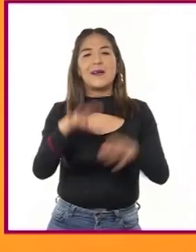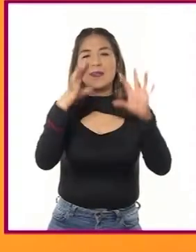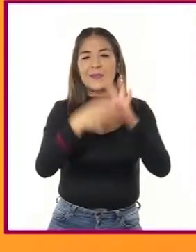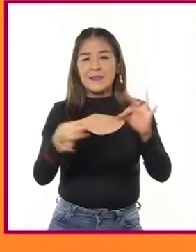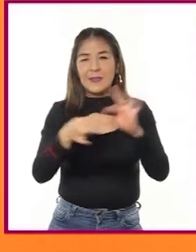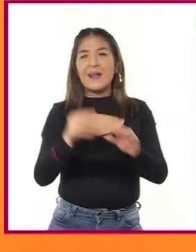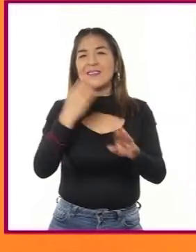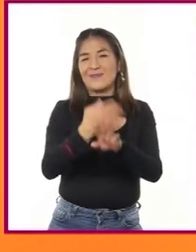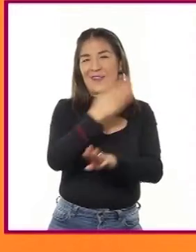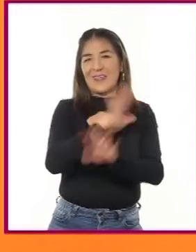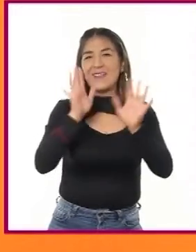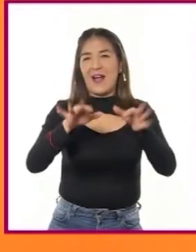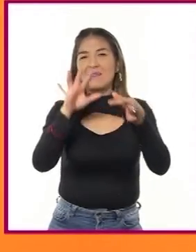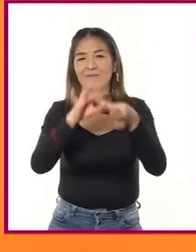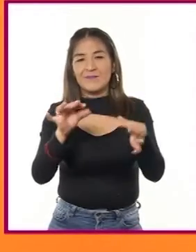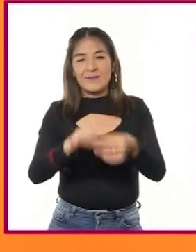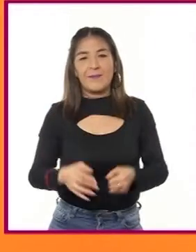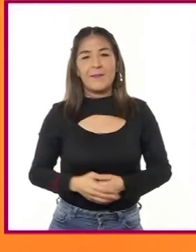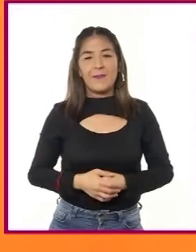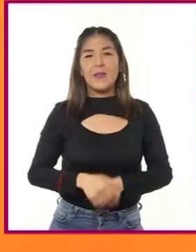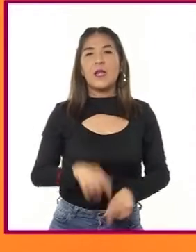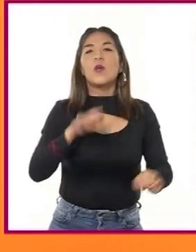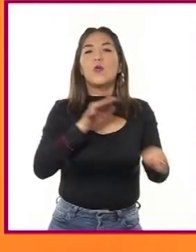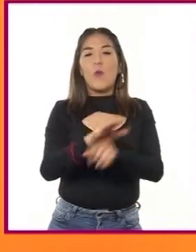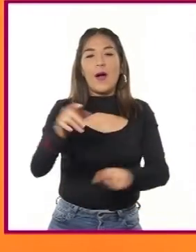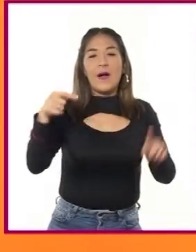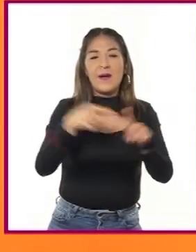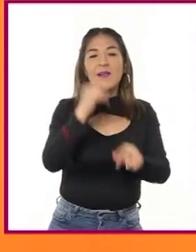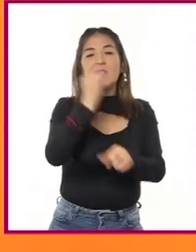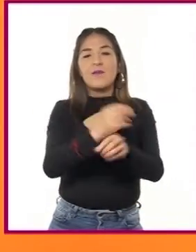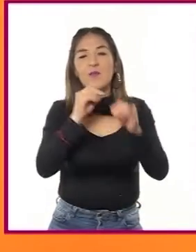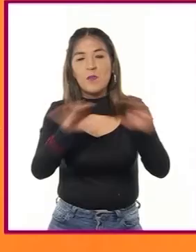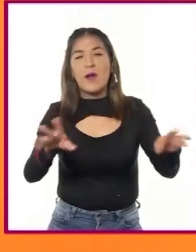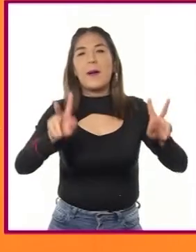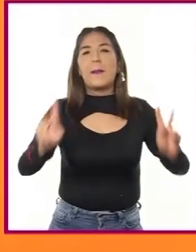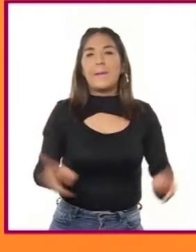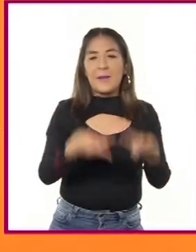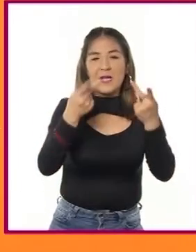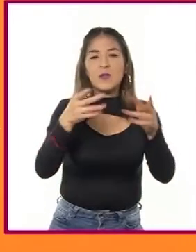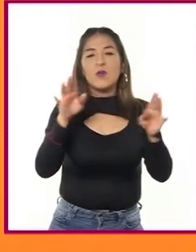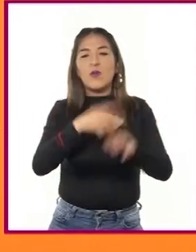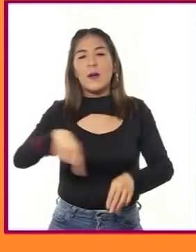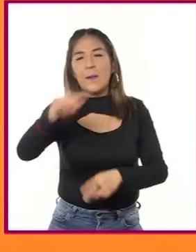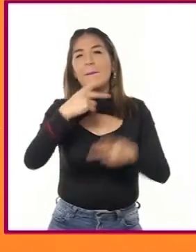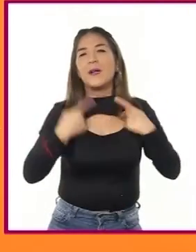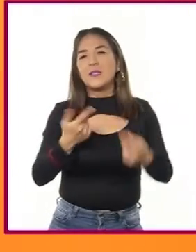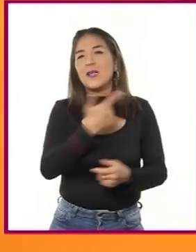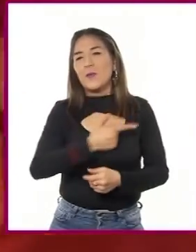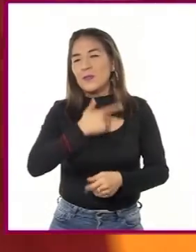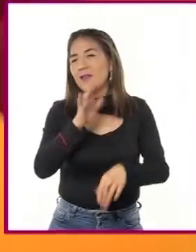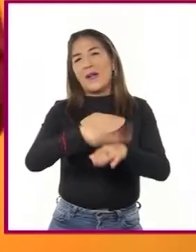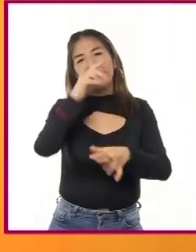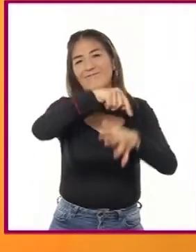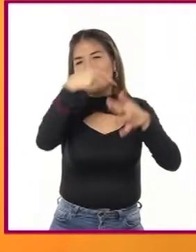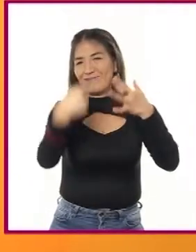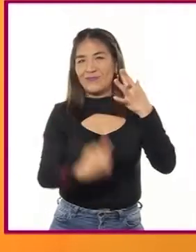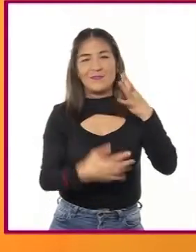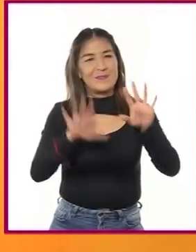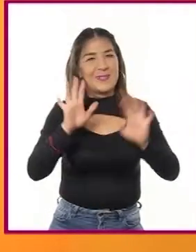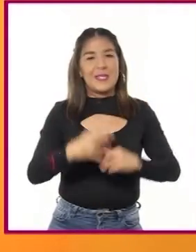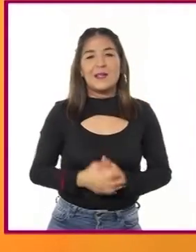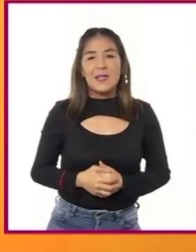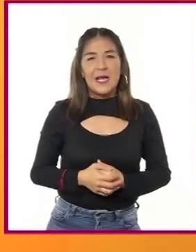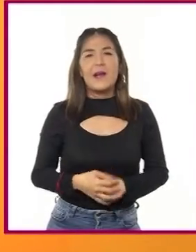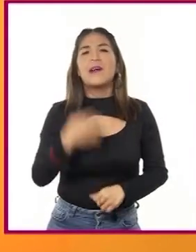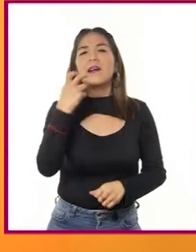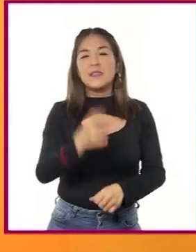anteriormente. La intención que tiene: informar, vender, entretener, etc. La información que